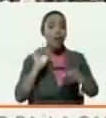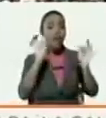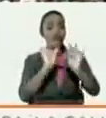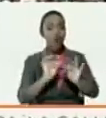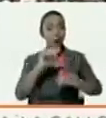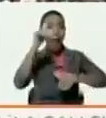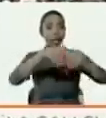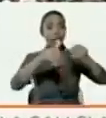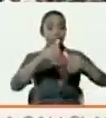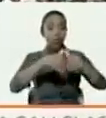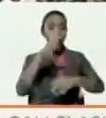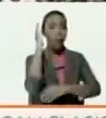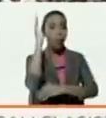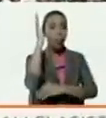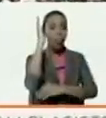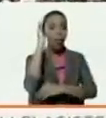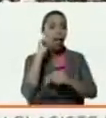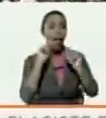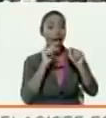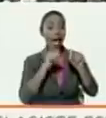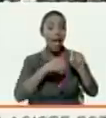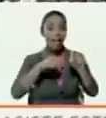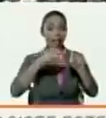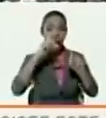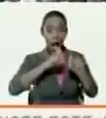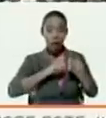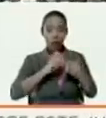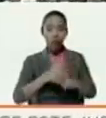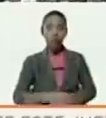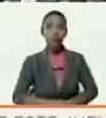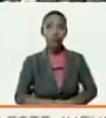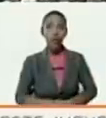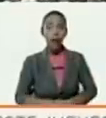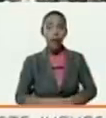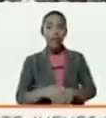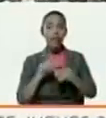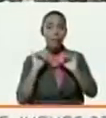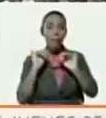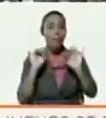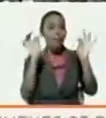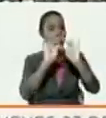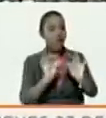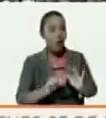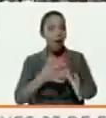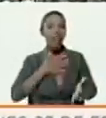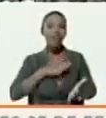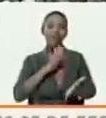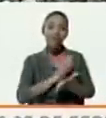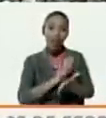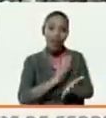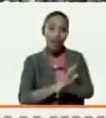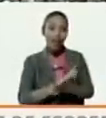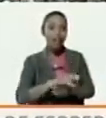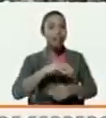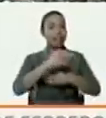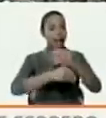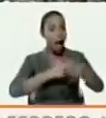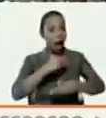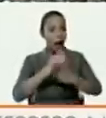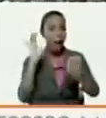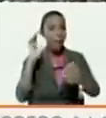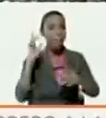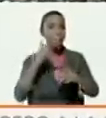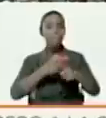elecciones parlamentarias que son este año de la manera más tranquila, la manera que se logre la mayor participación de